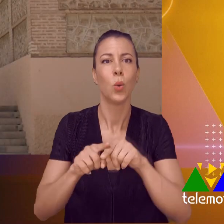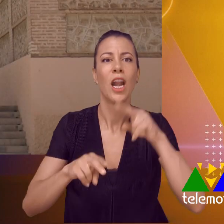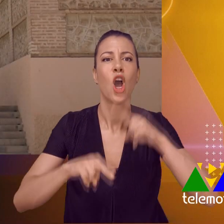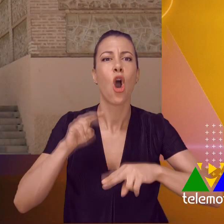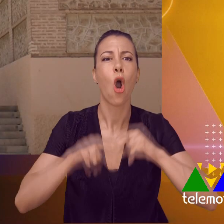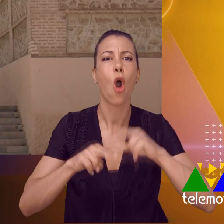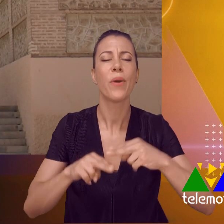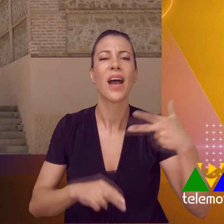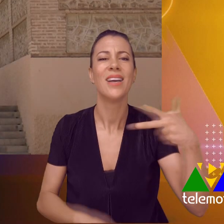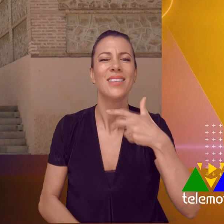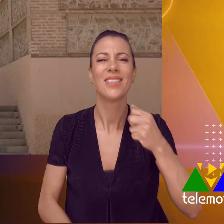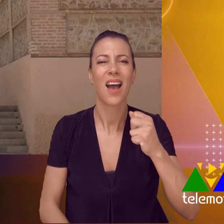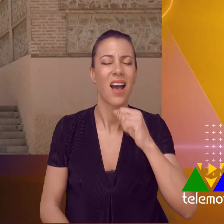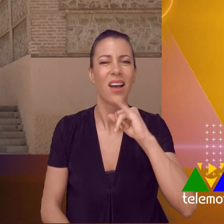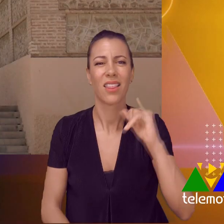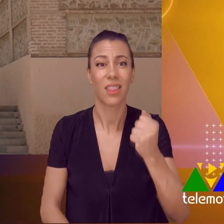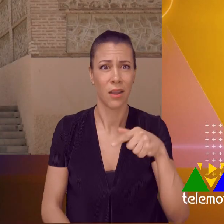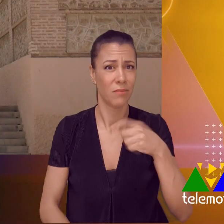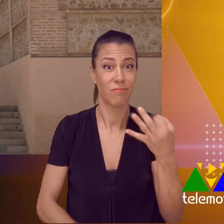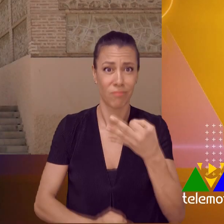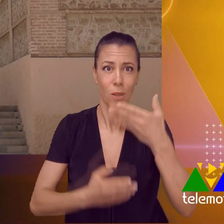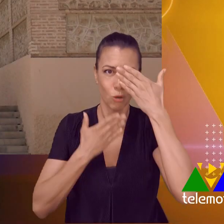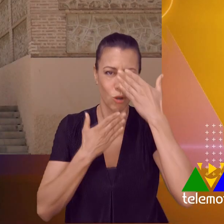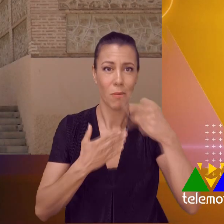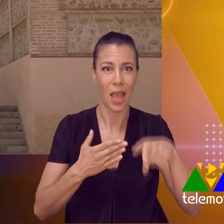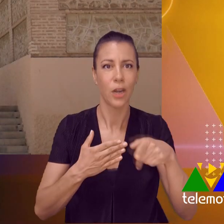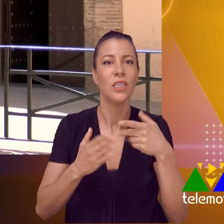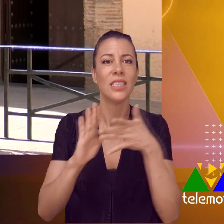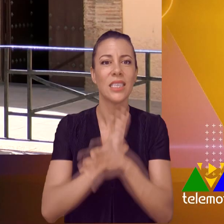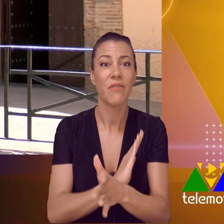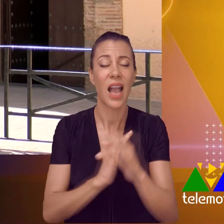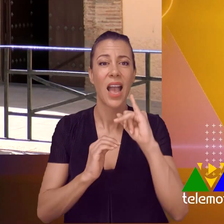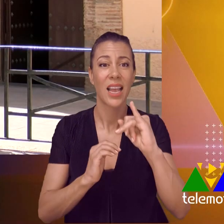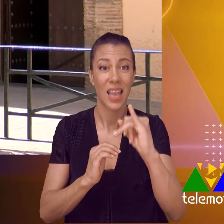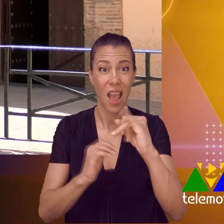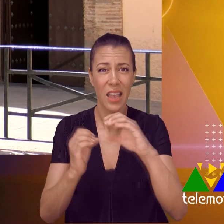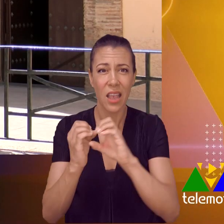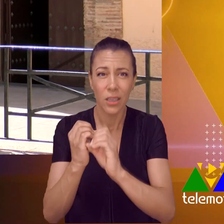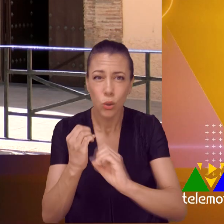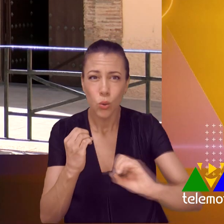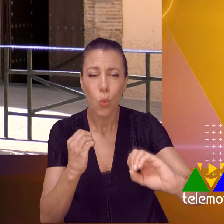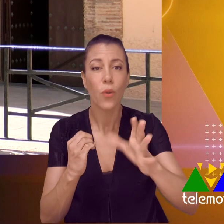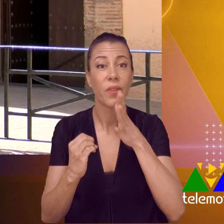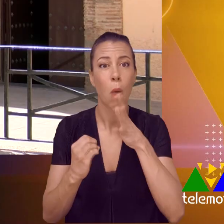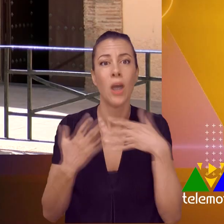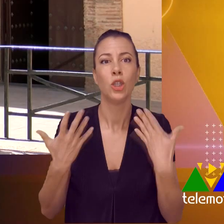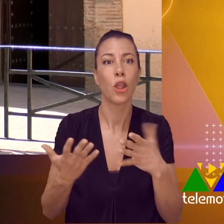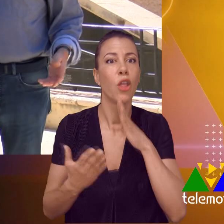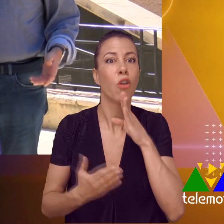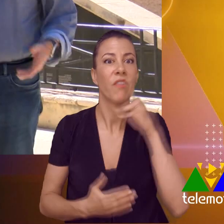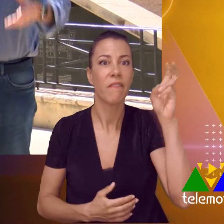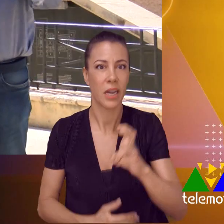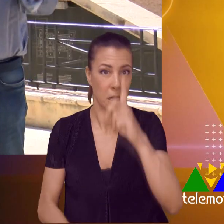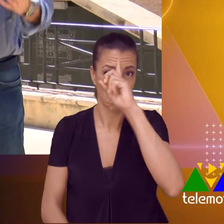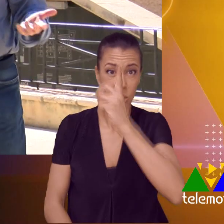Shasa, le decían los musulmanes, que era una toma de agua que atravesaba por debajo de la iglesia mayor. Es decir, ¿de dónde venía? Pues seguramente desde la montaña